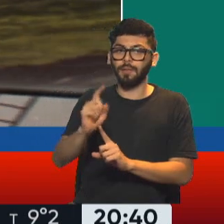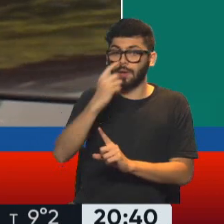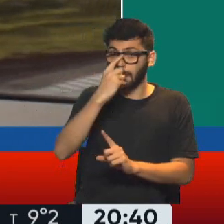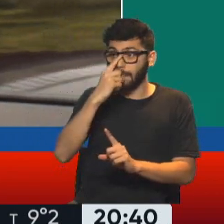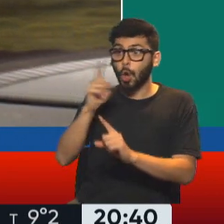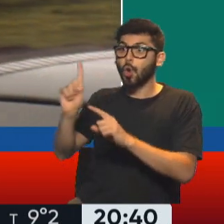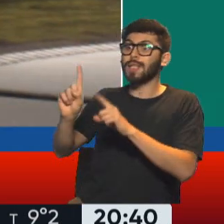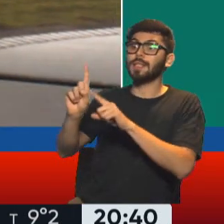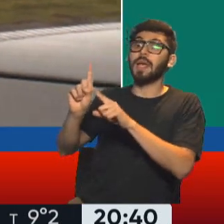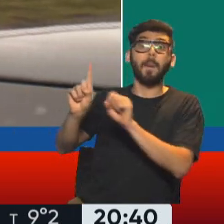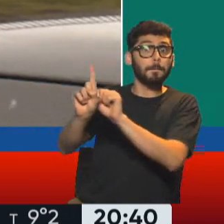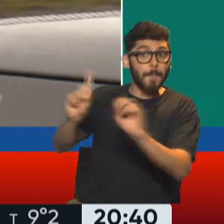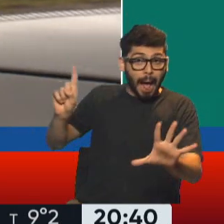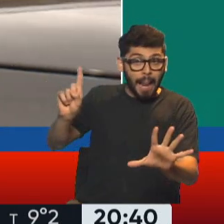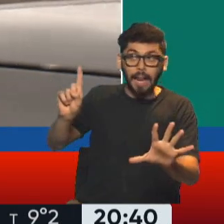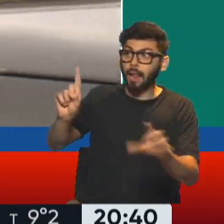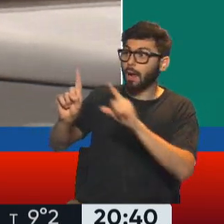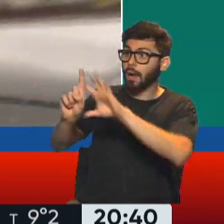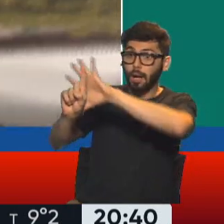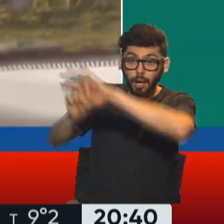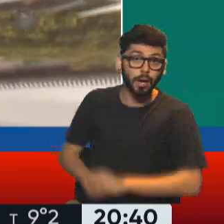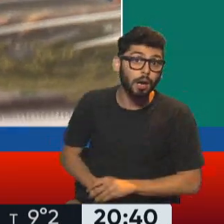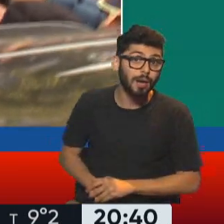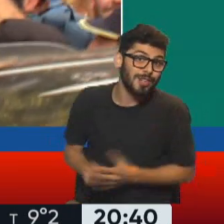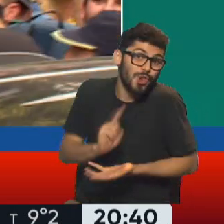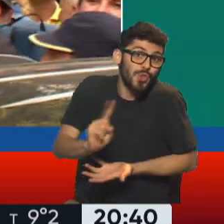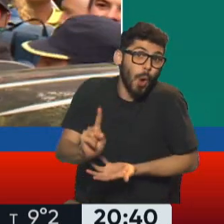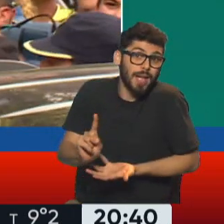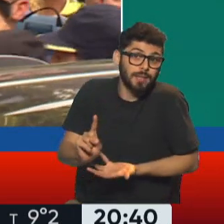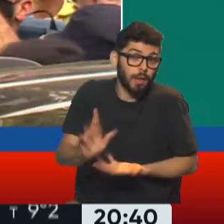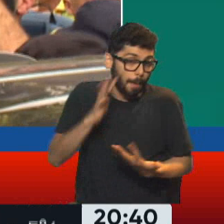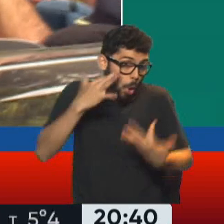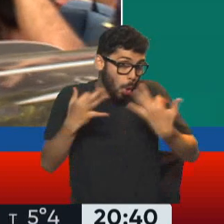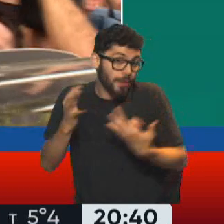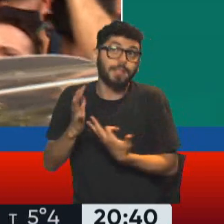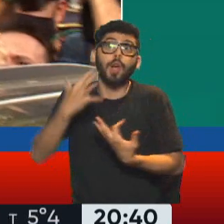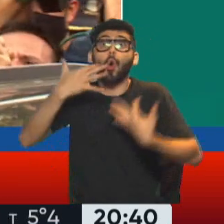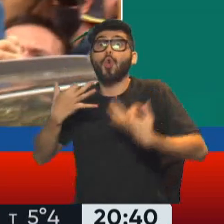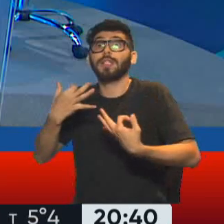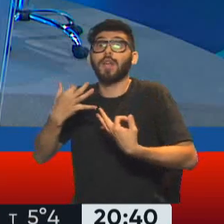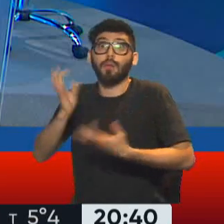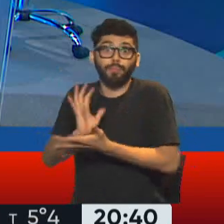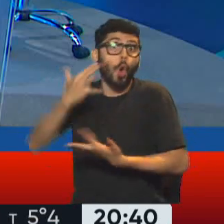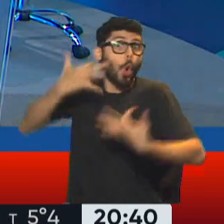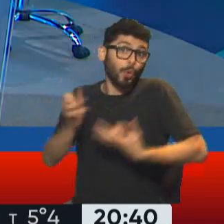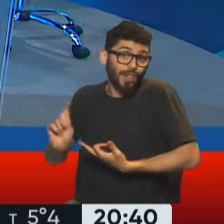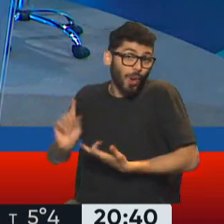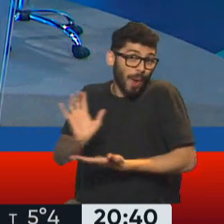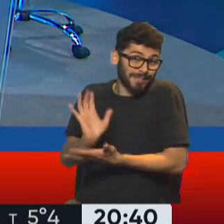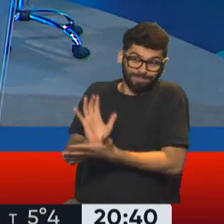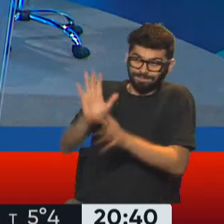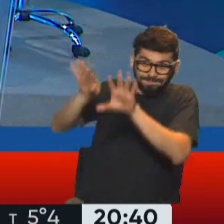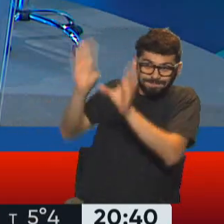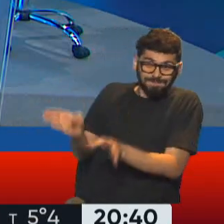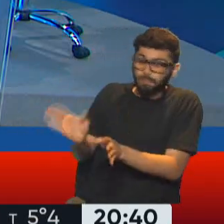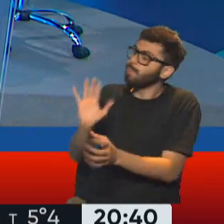al caníbal. Perfecto, entonces creemos en una justicia absolutamente injusta. Creemos en una Pero es que Corte es la que Suprema. tenemos. El problema es que es la que tenemos.